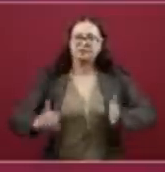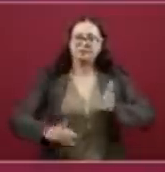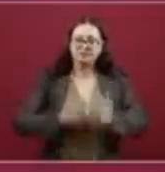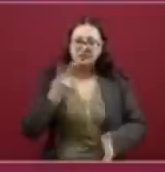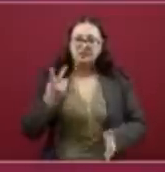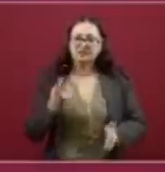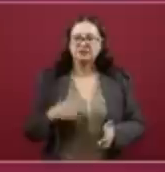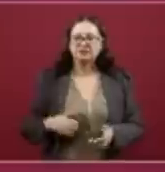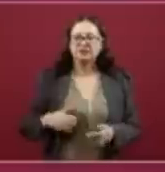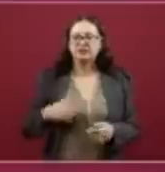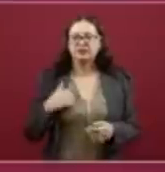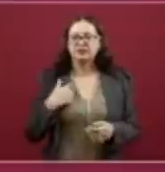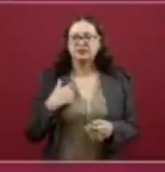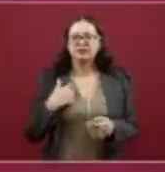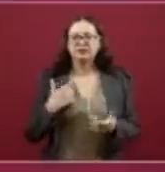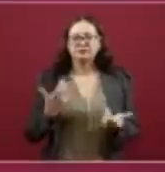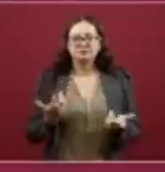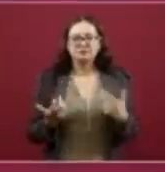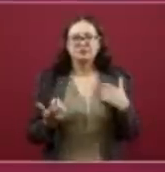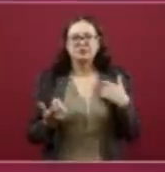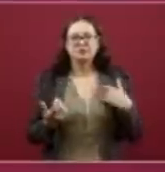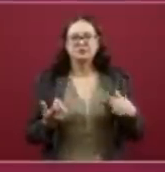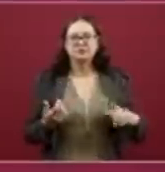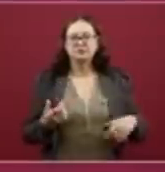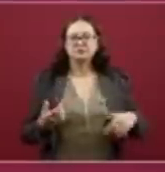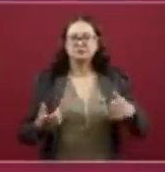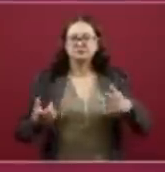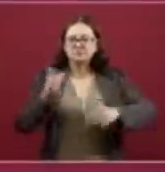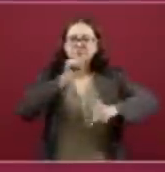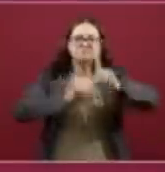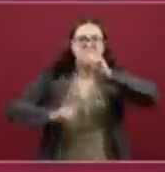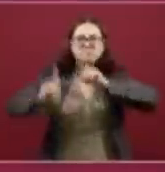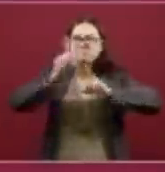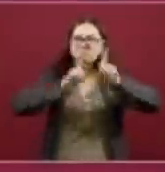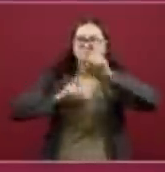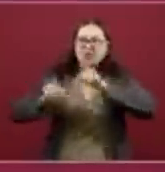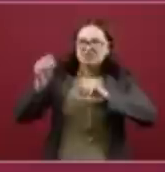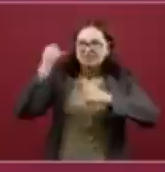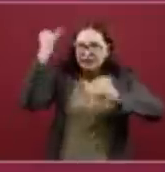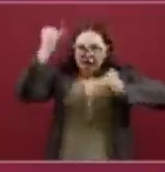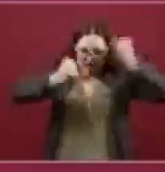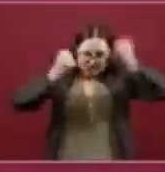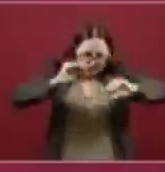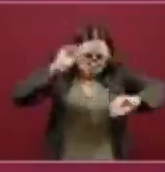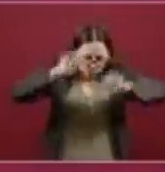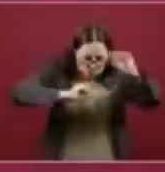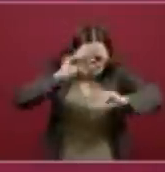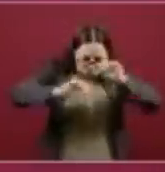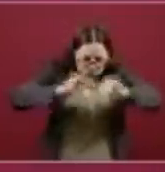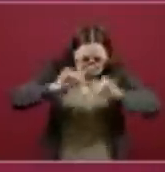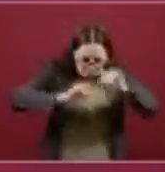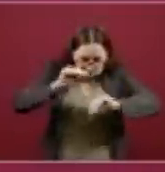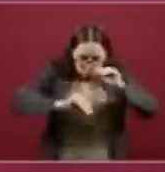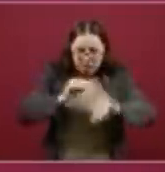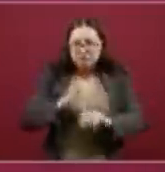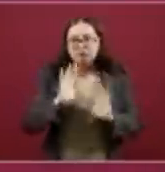a cuestionar y a veces a calumniarnos todos los días como